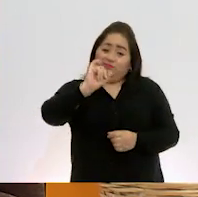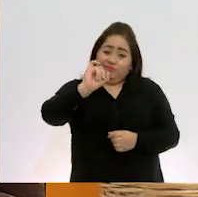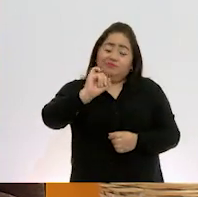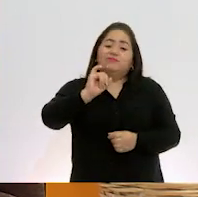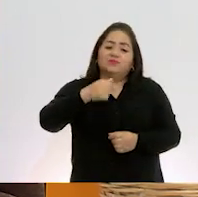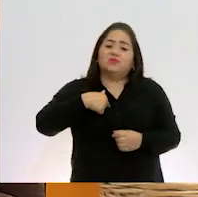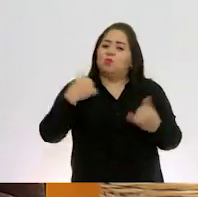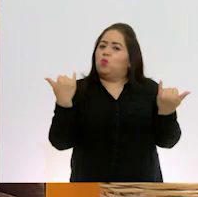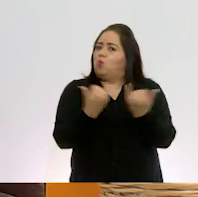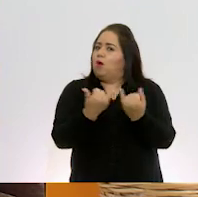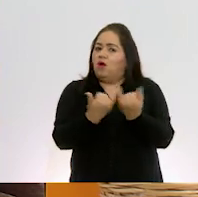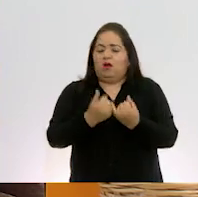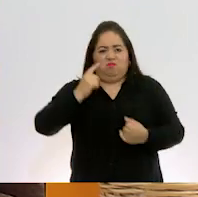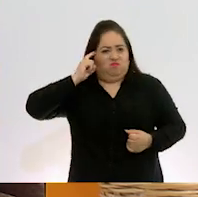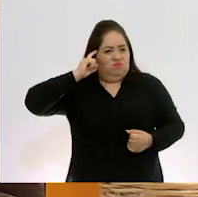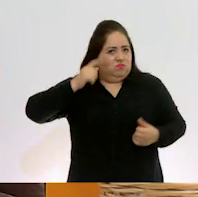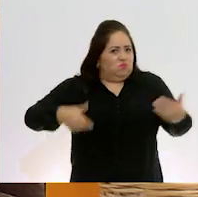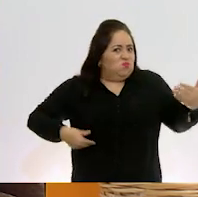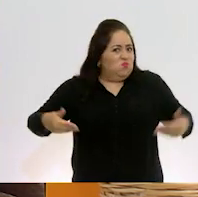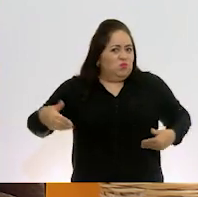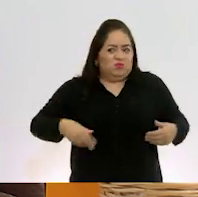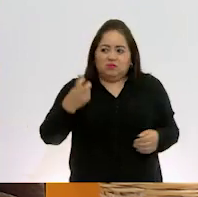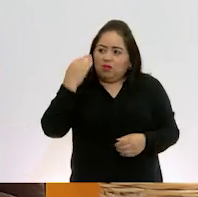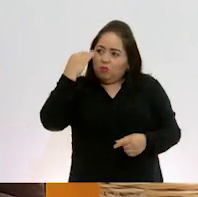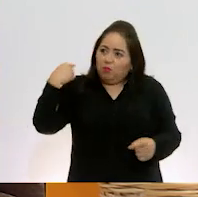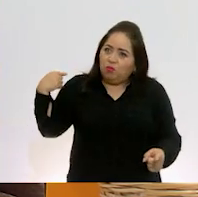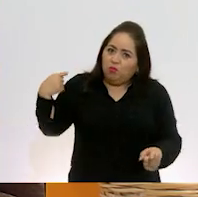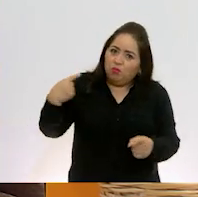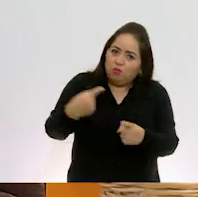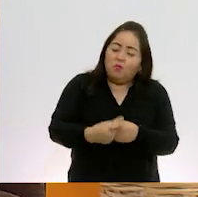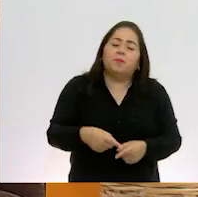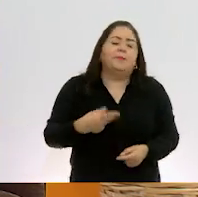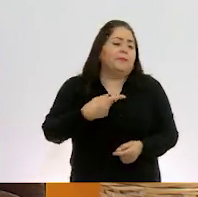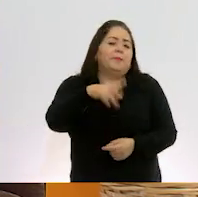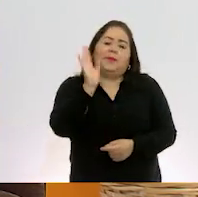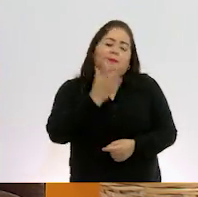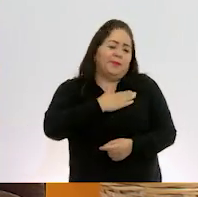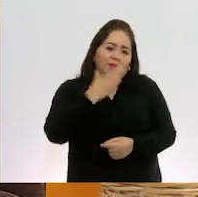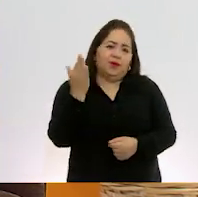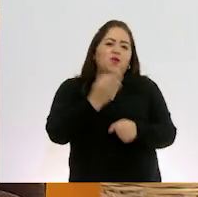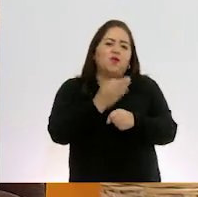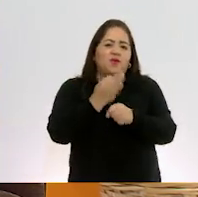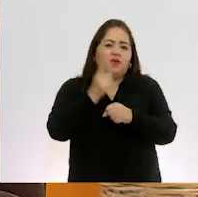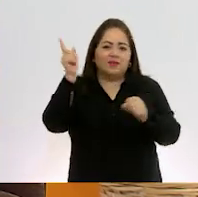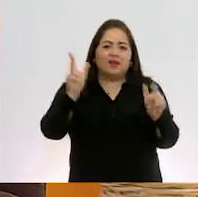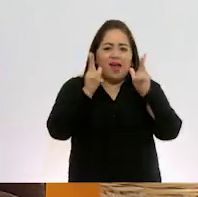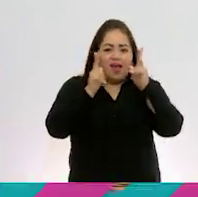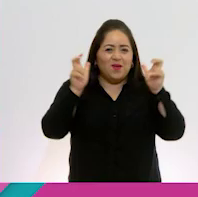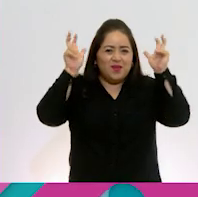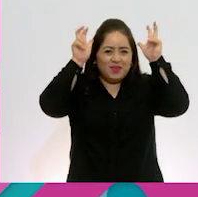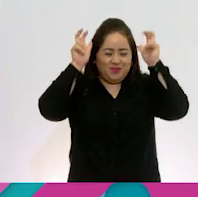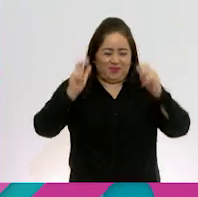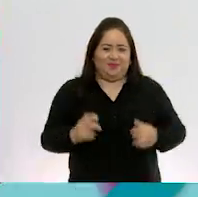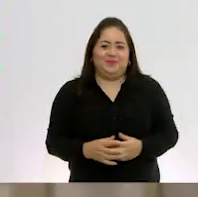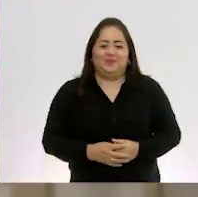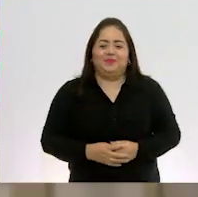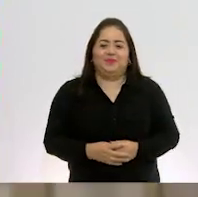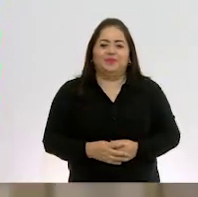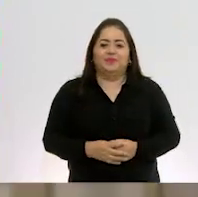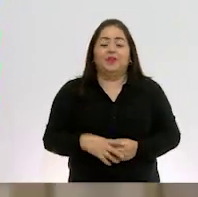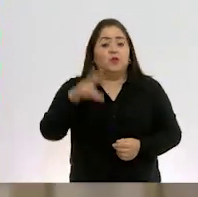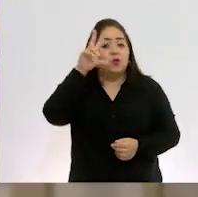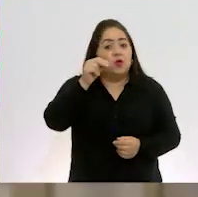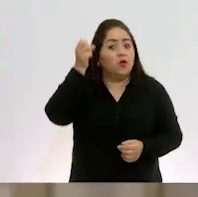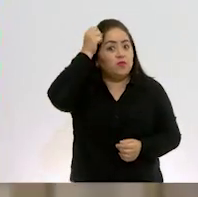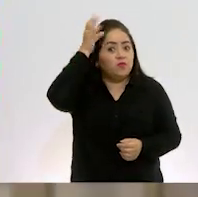yo también he estado muy molesta en este tiempo. Pero bueno, ¿qué les parece si vamos con Ajo Listo? No